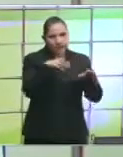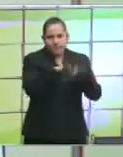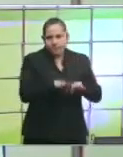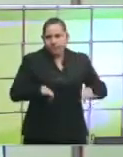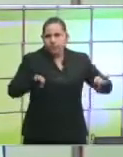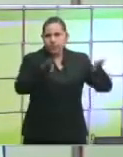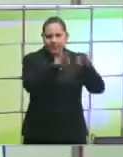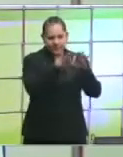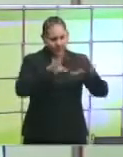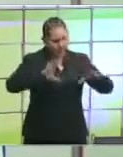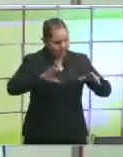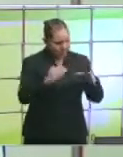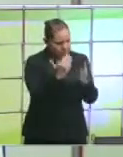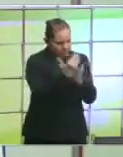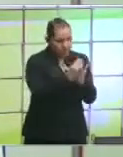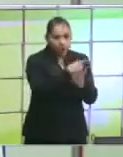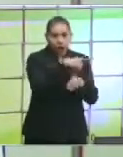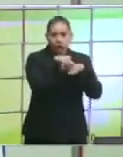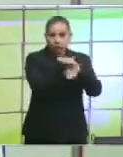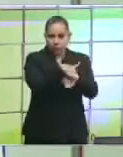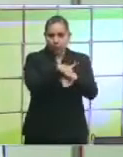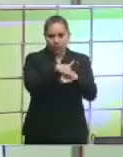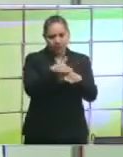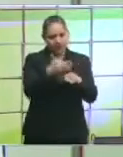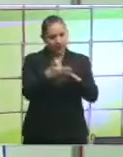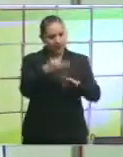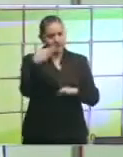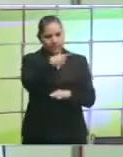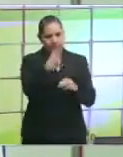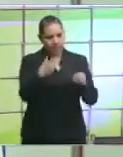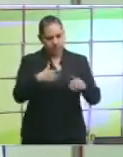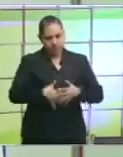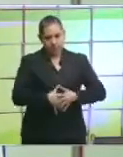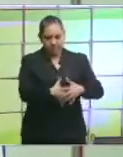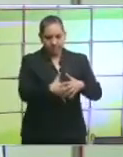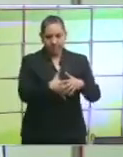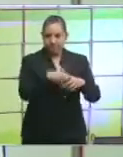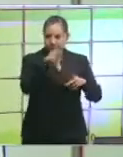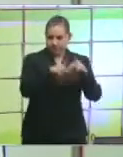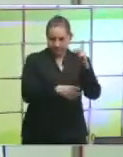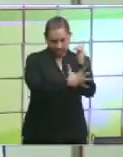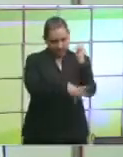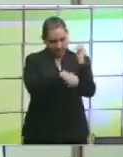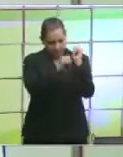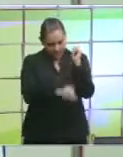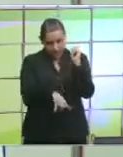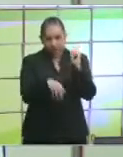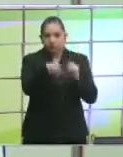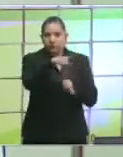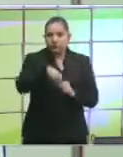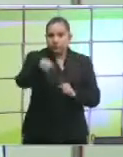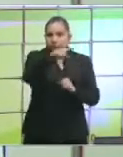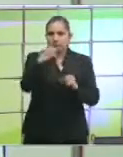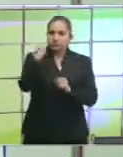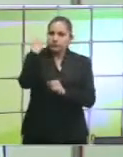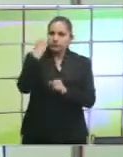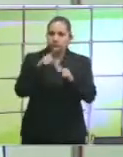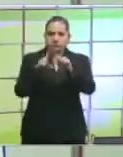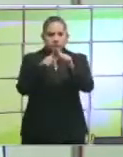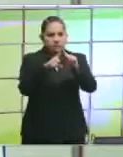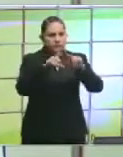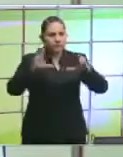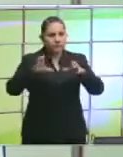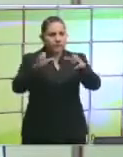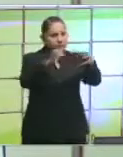interrupción del embarazo después de esas audiencias públicas de todo lo que yo de amicus curie etcétera se generaron dos depósitos un repositorio